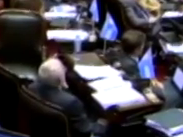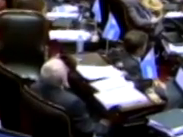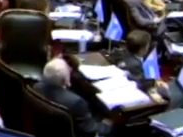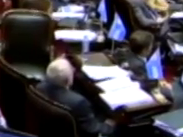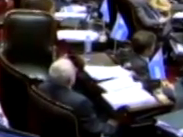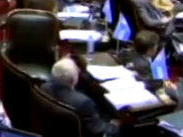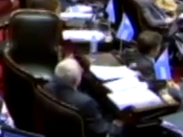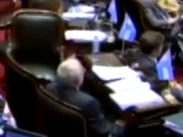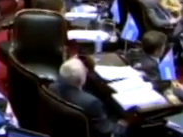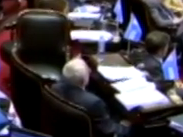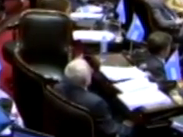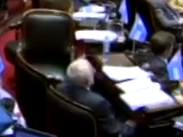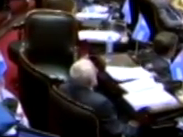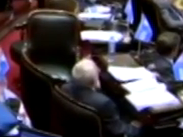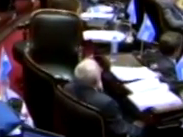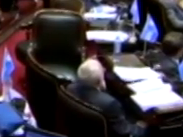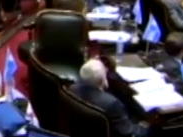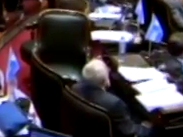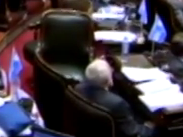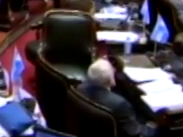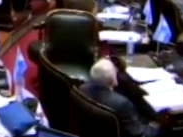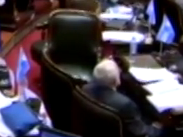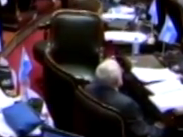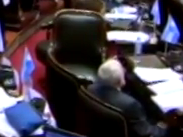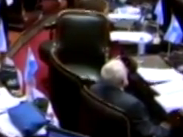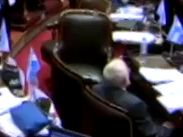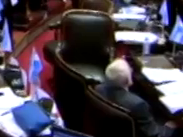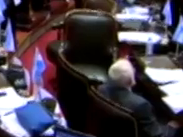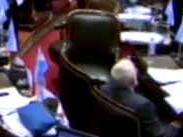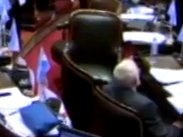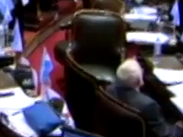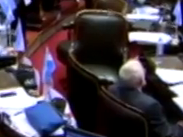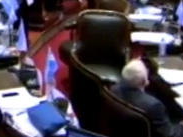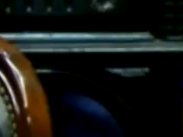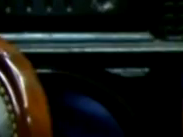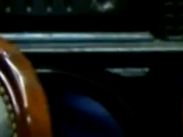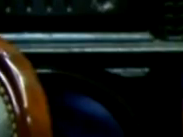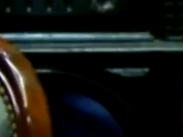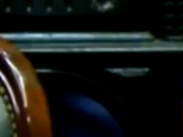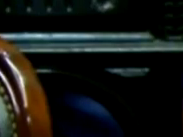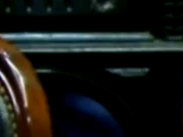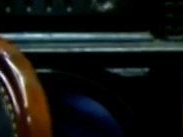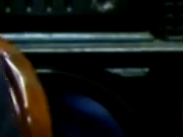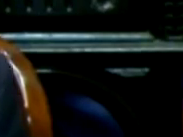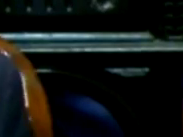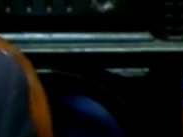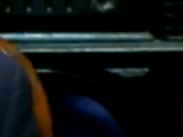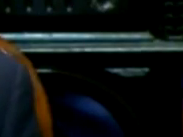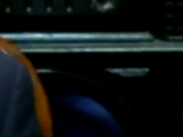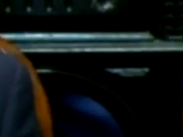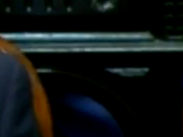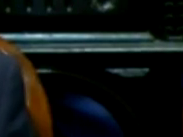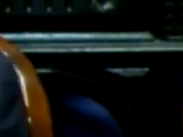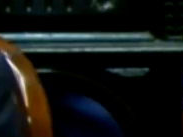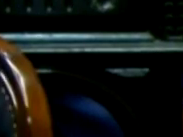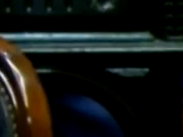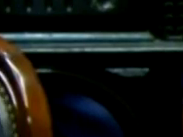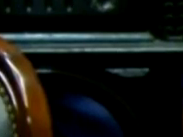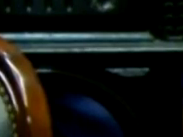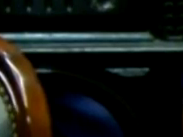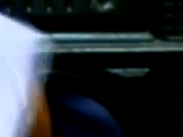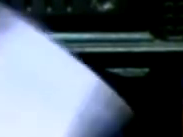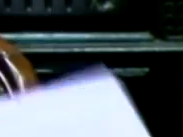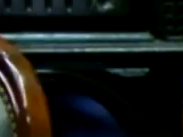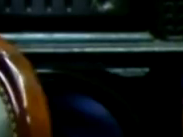15.000 millones de dólares, con lo que el gobierno pretende reinsertar al país en el esquema exigido por los mercados. La primera